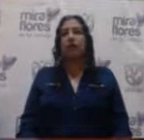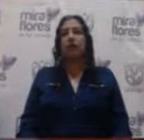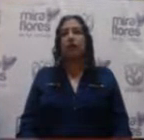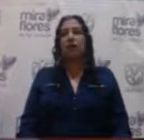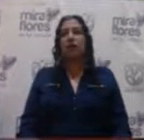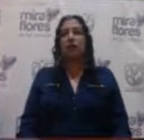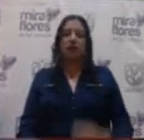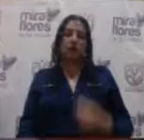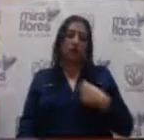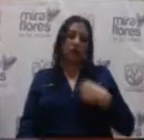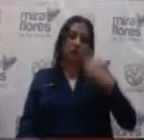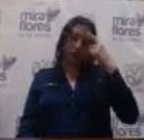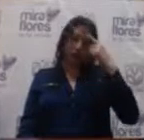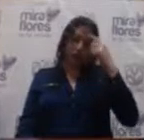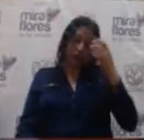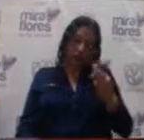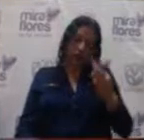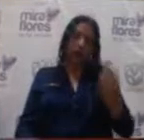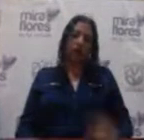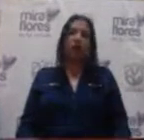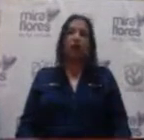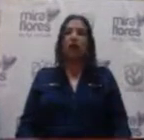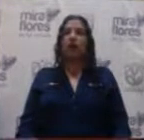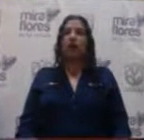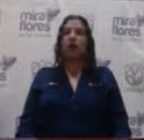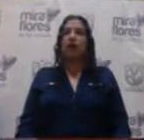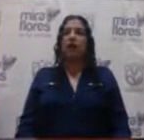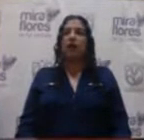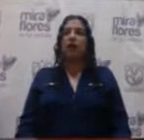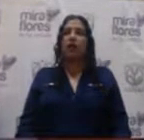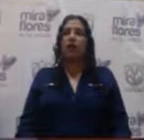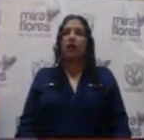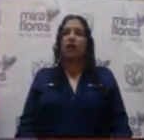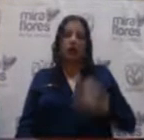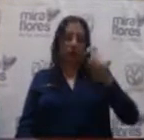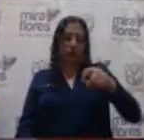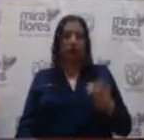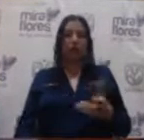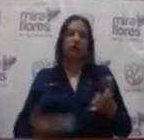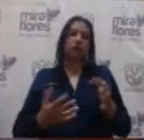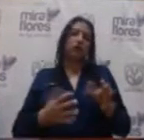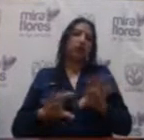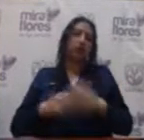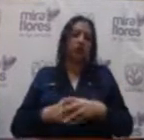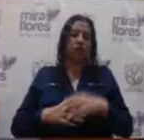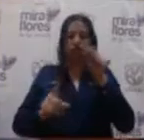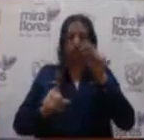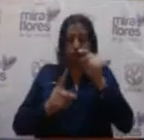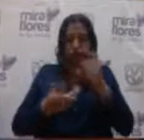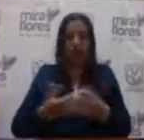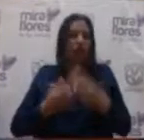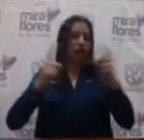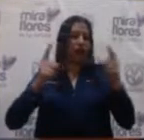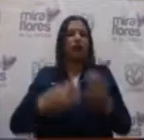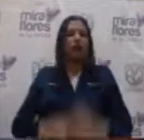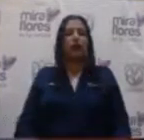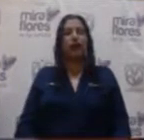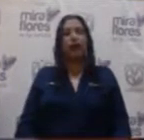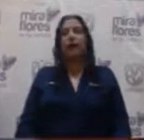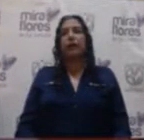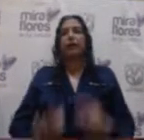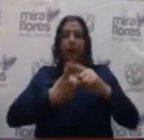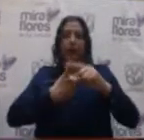Entonces yo creo justamente que debemos tomar acciones de diferente índole.